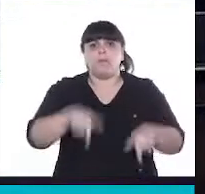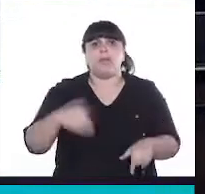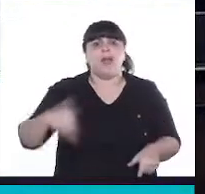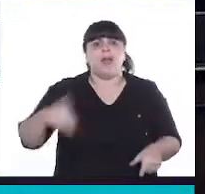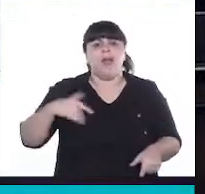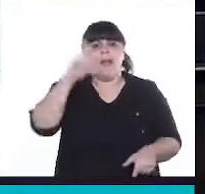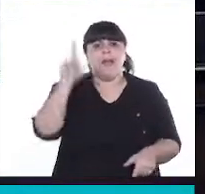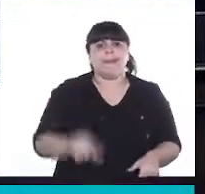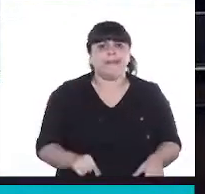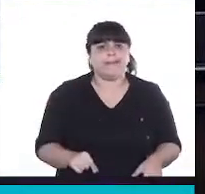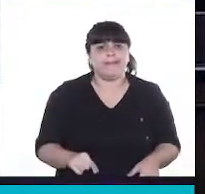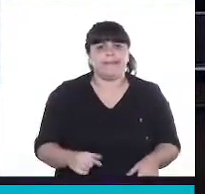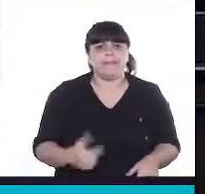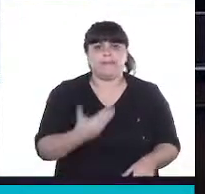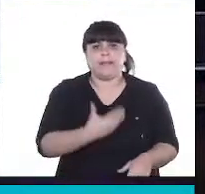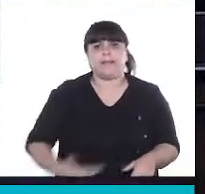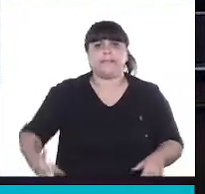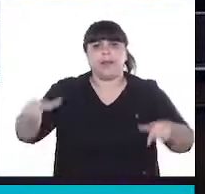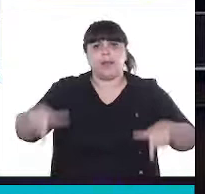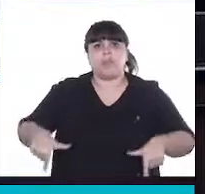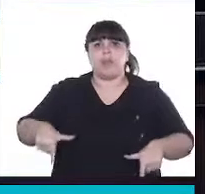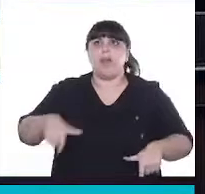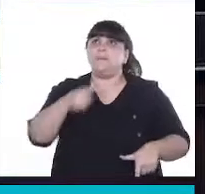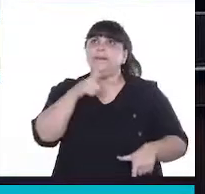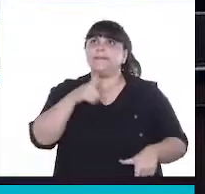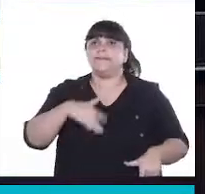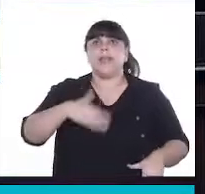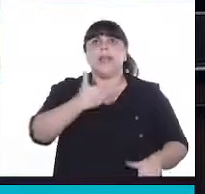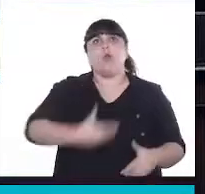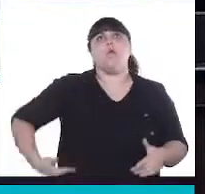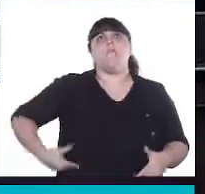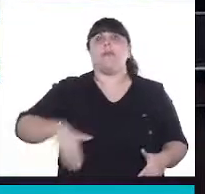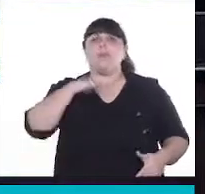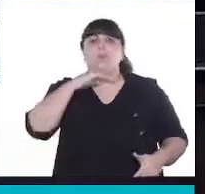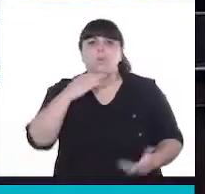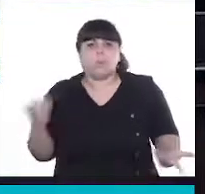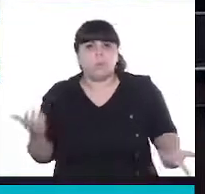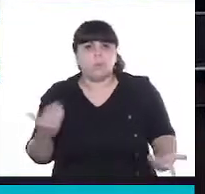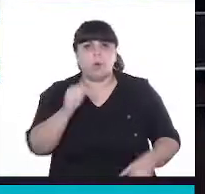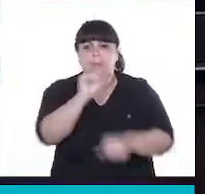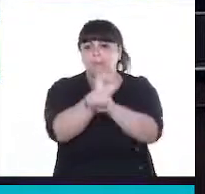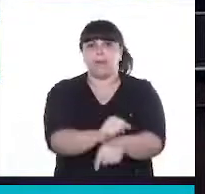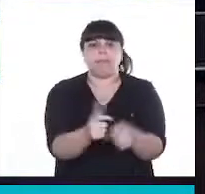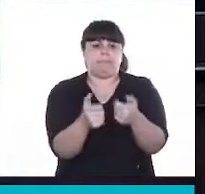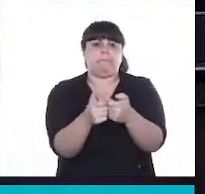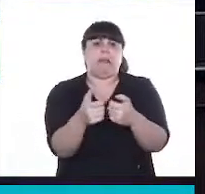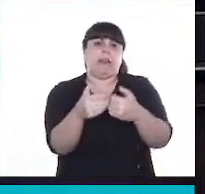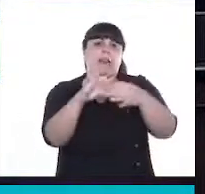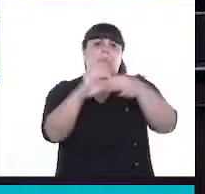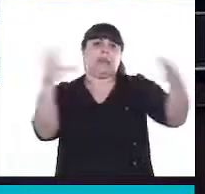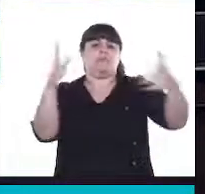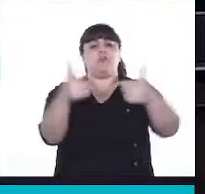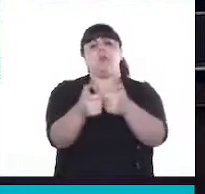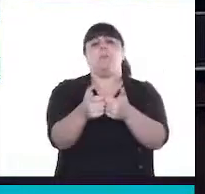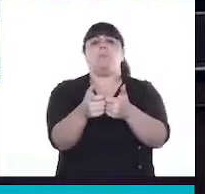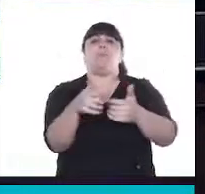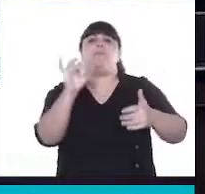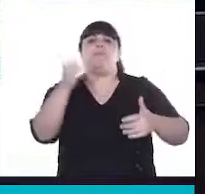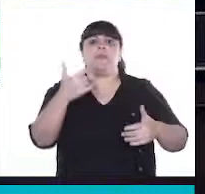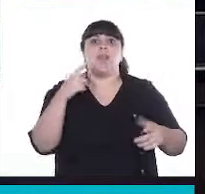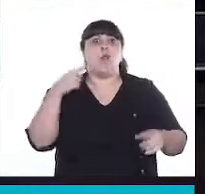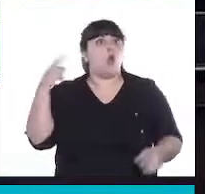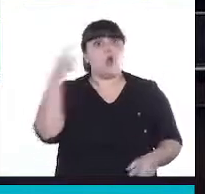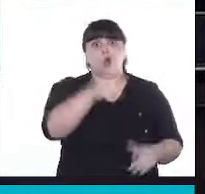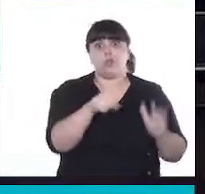el estado presente y bobo los presos usan los celulares sin ningún tipo de limitación incluso contra la misma ley